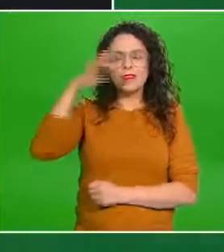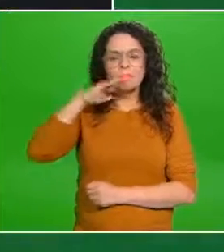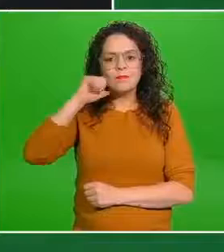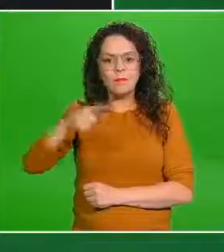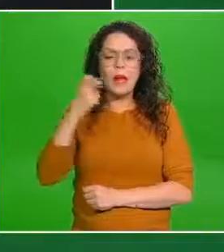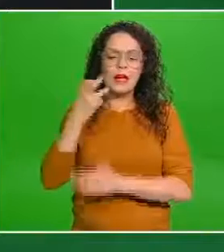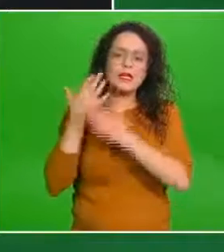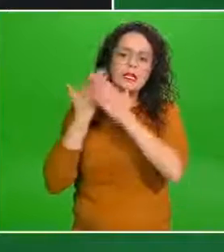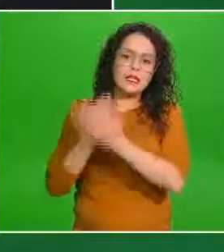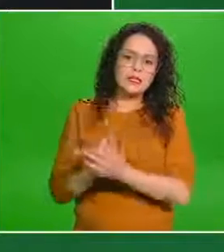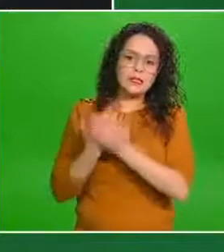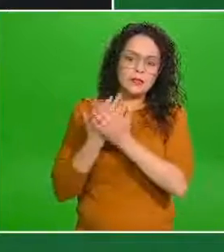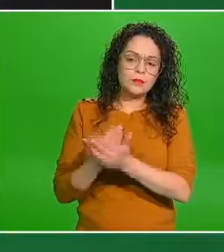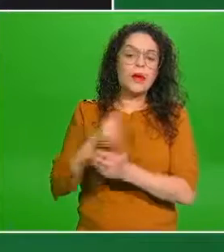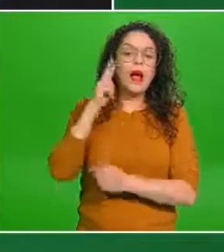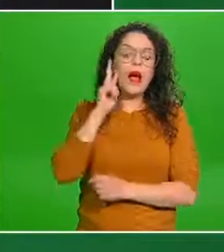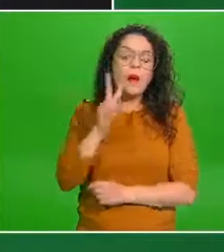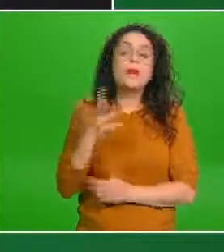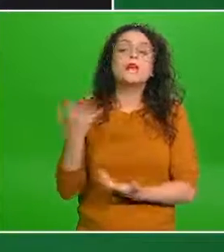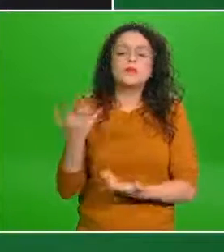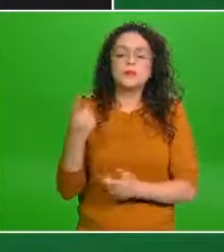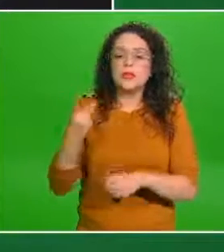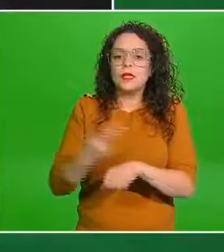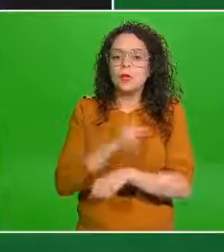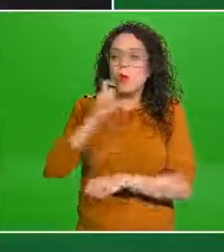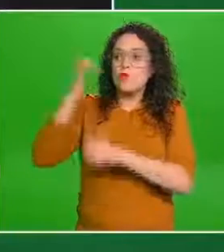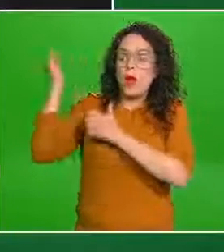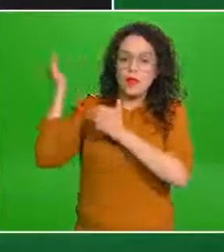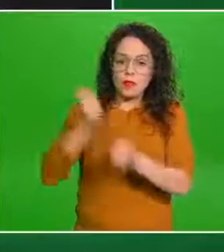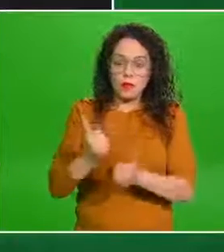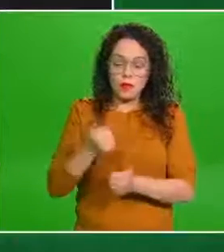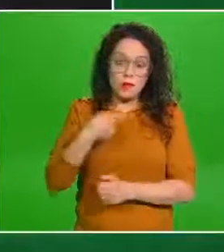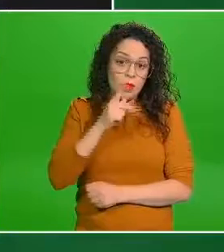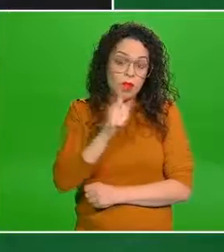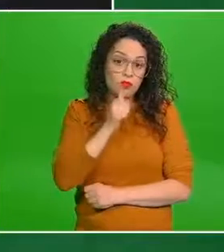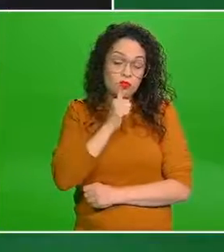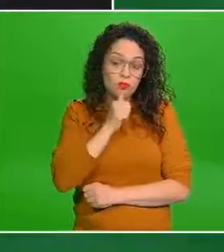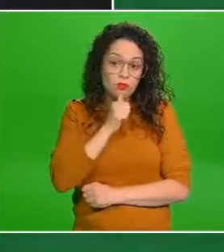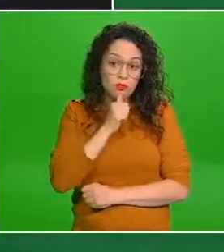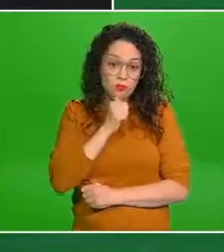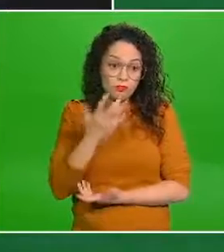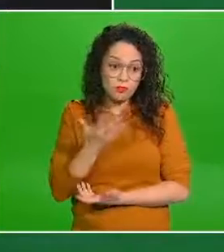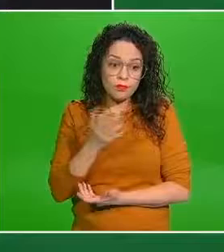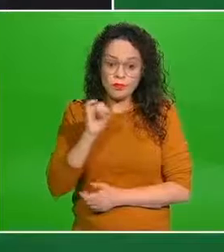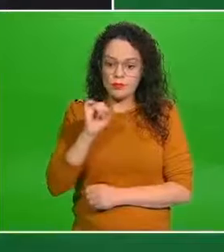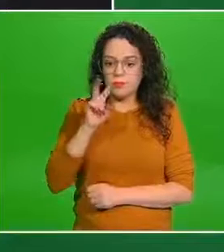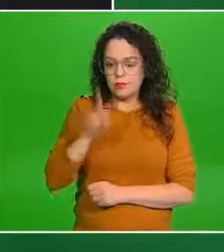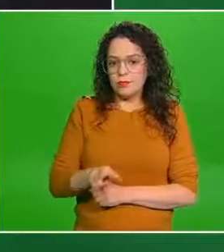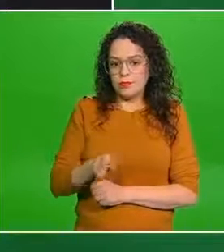estaban en espera de ver qué pasaba. Entonces ellos dicen que no ha llegado y en efecto desde